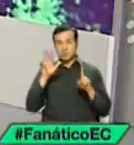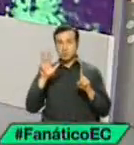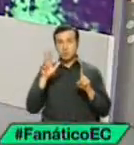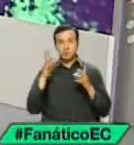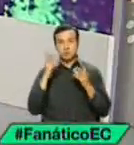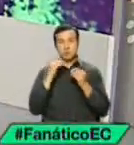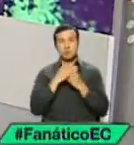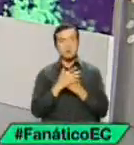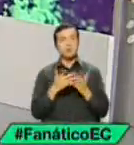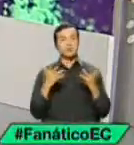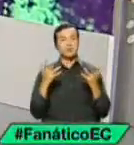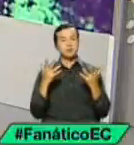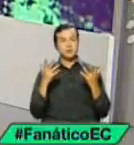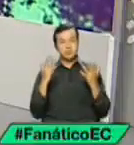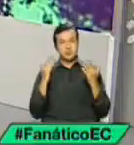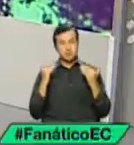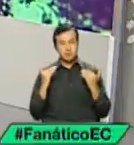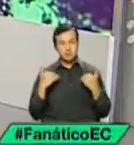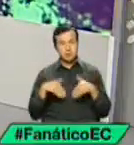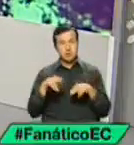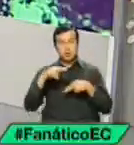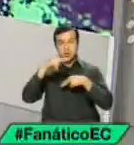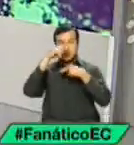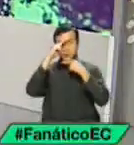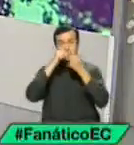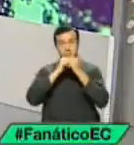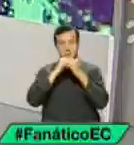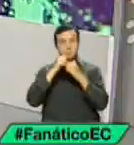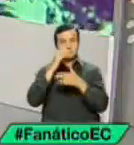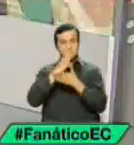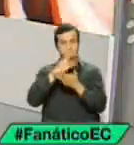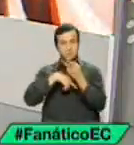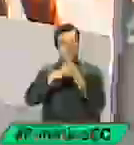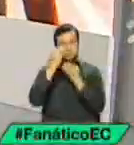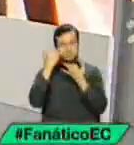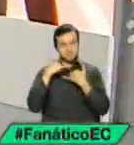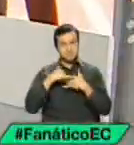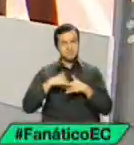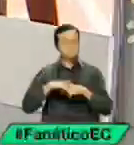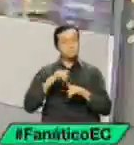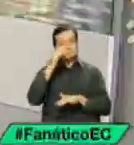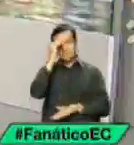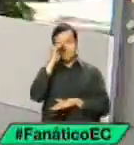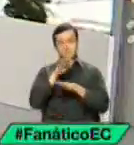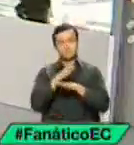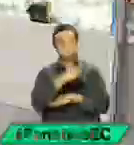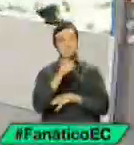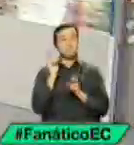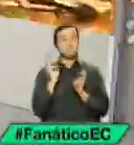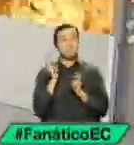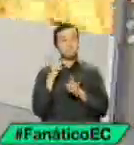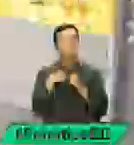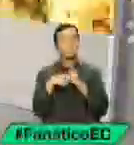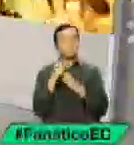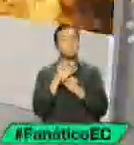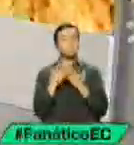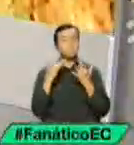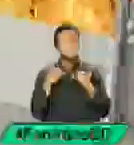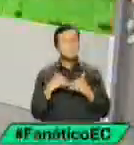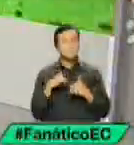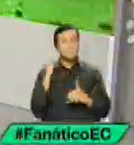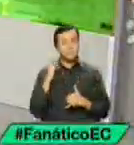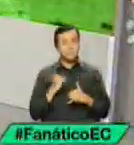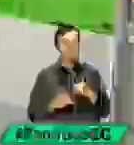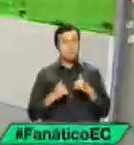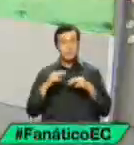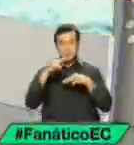54, nosotros bajamos el telón a los deportes, nos vamos a una pausa, les deseamos que tengan una excelente tarde, buen provecho, y cuando regresemos, la recta